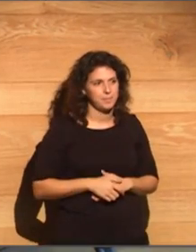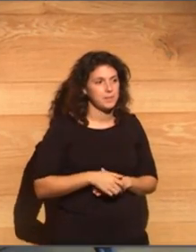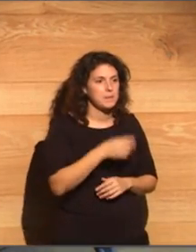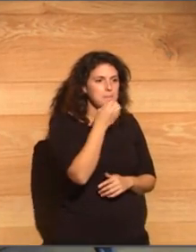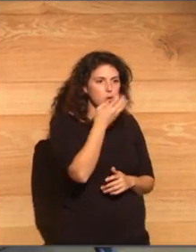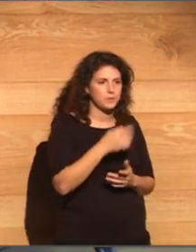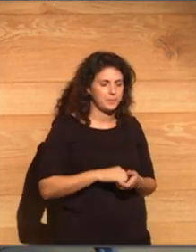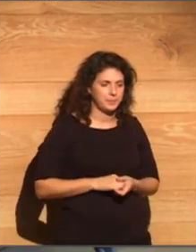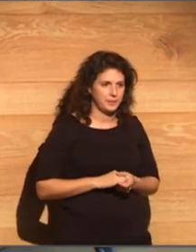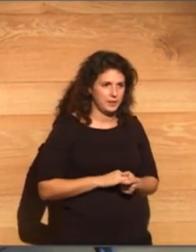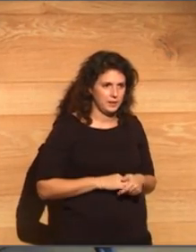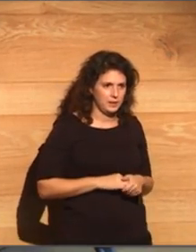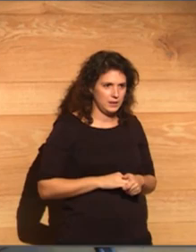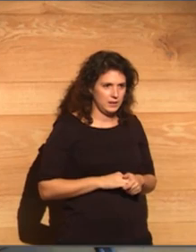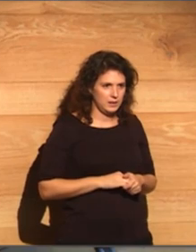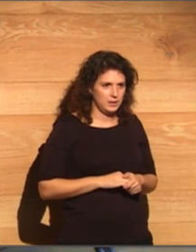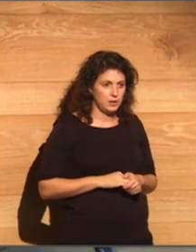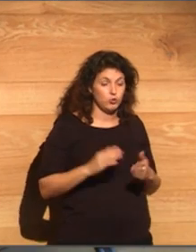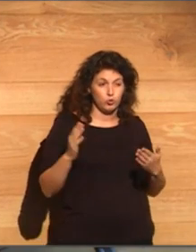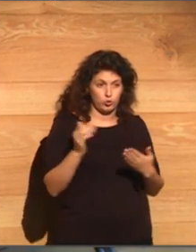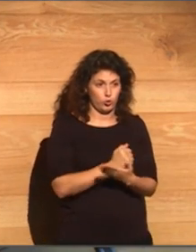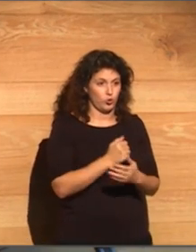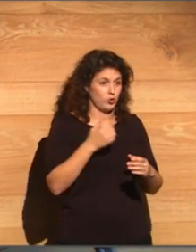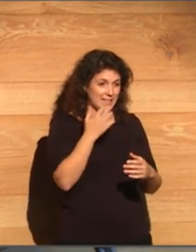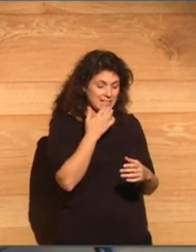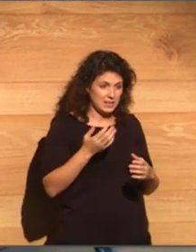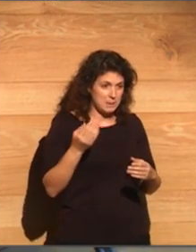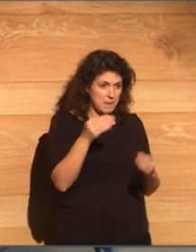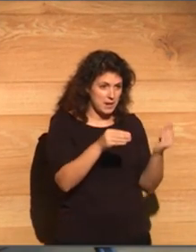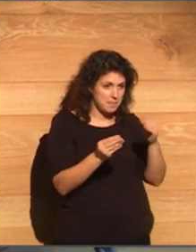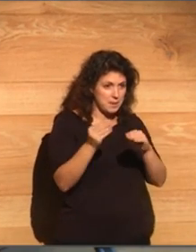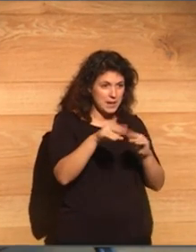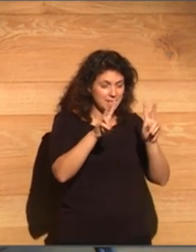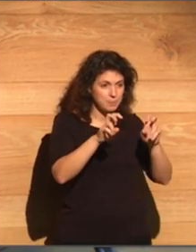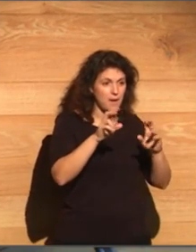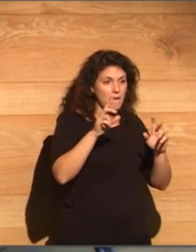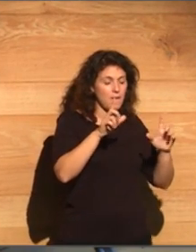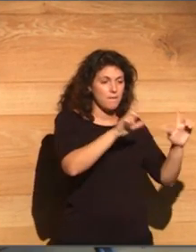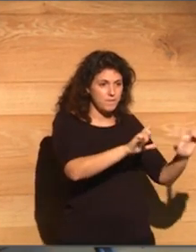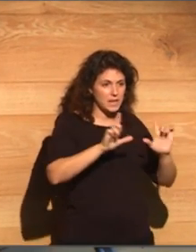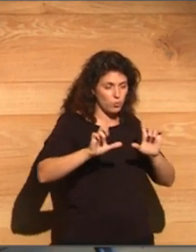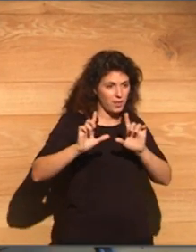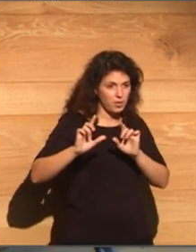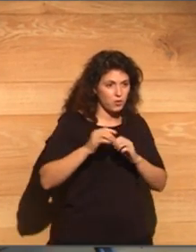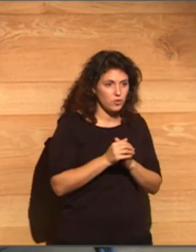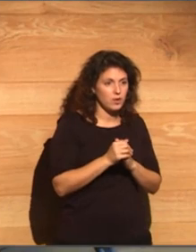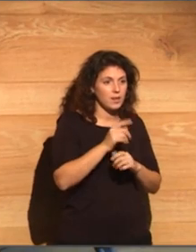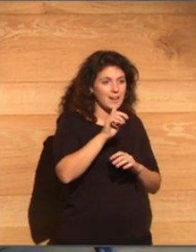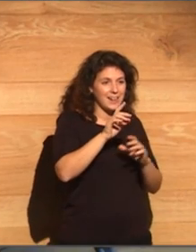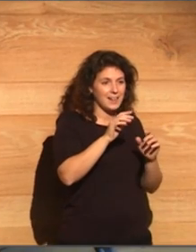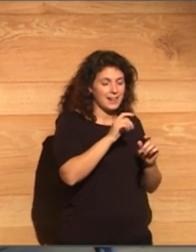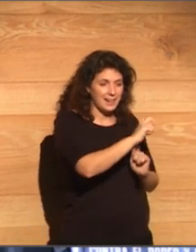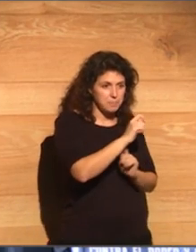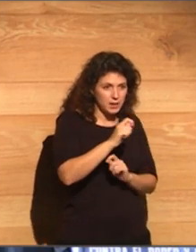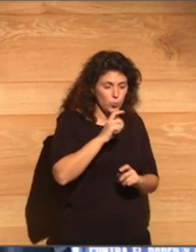Bien, y en todo caso, todo eso multiplicado por la enorme cantidad de figuración y además un reparto nutridísimo, nuevamente es una